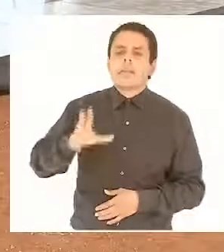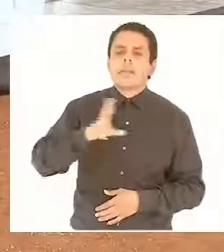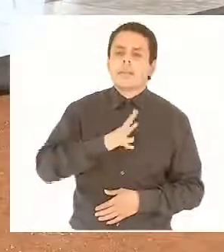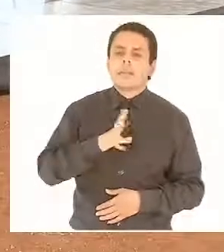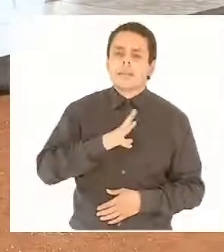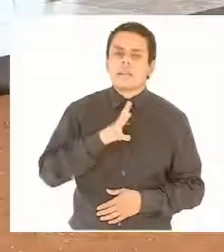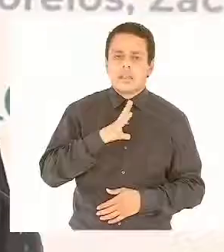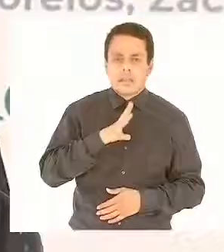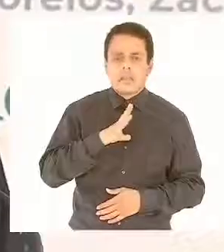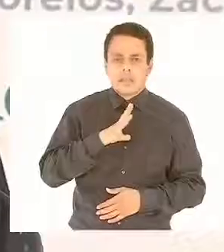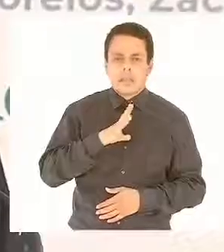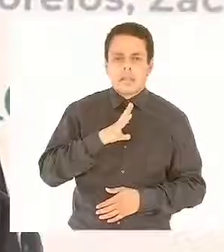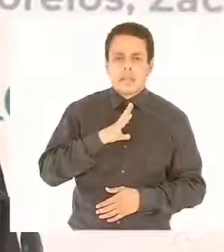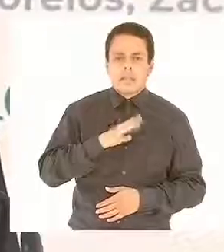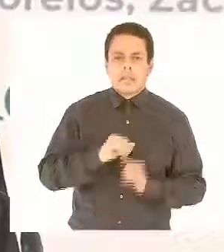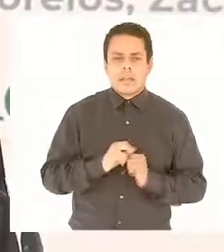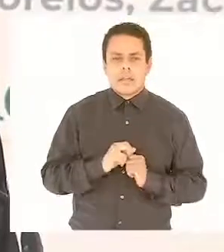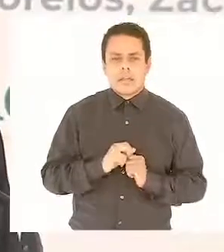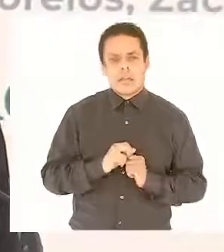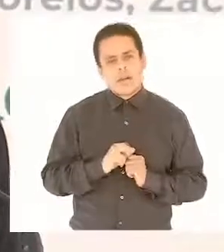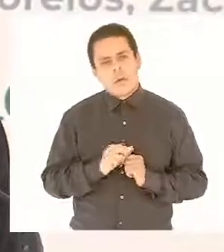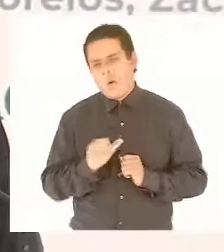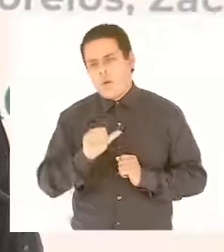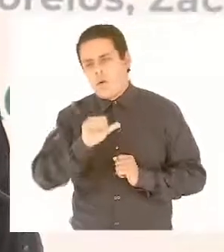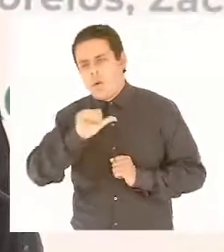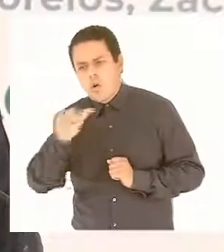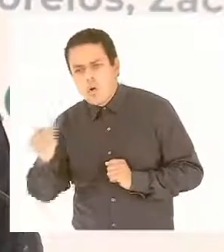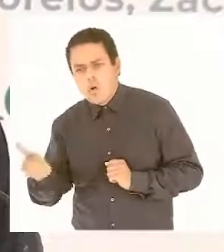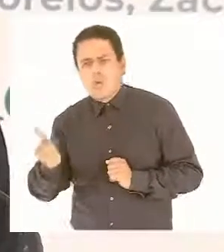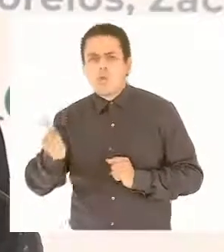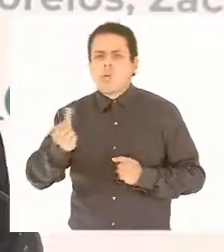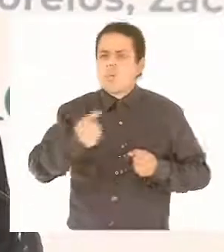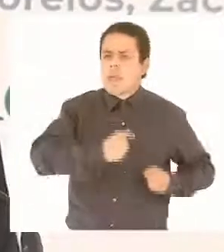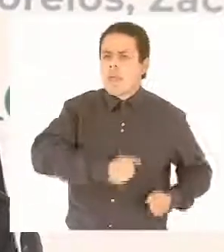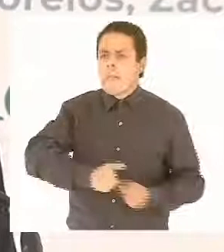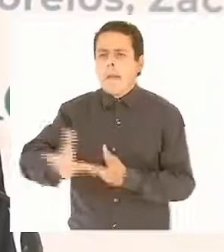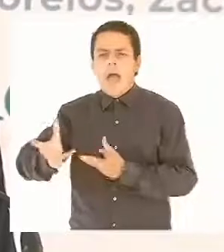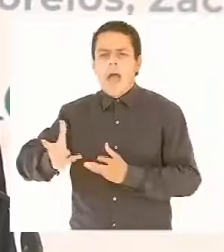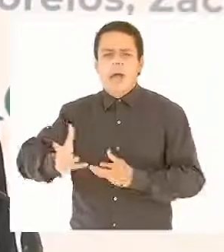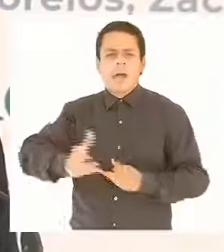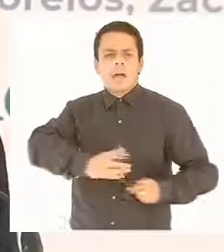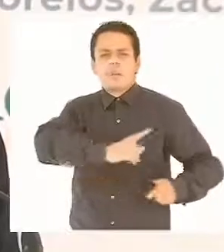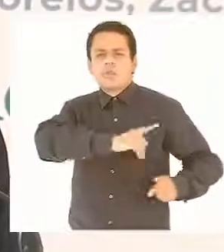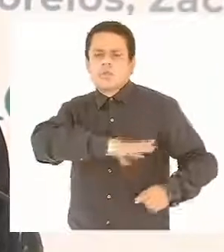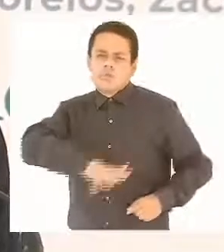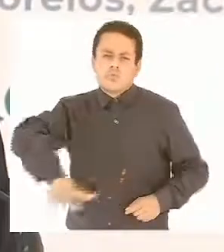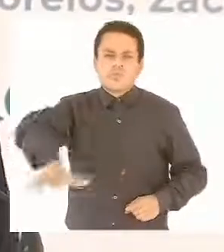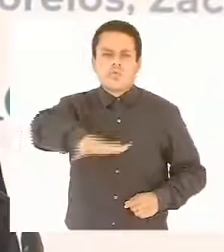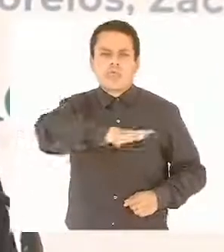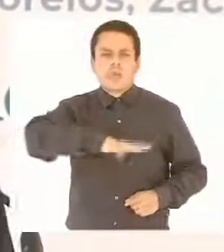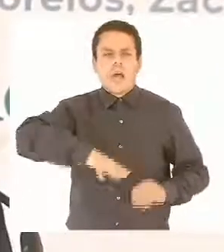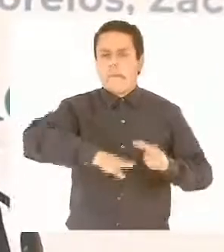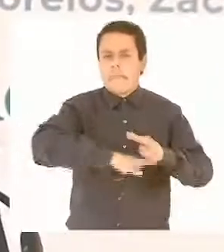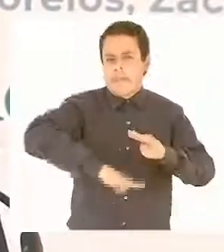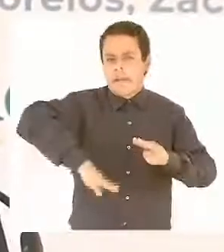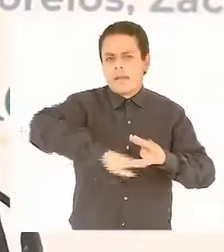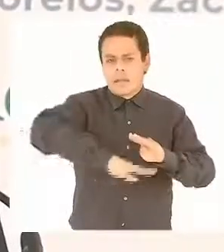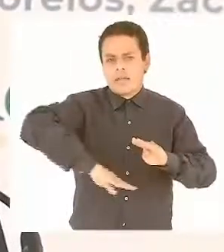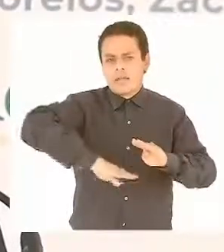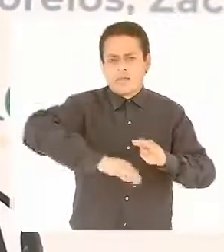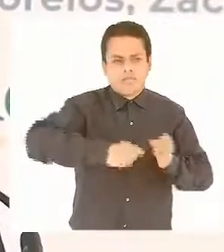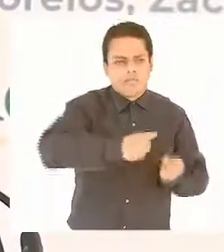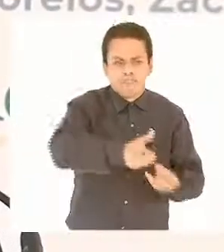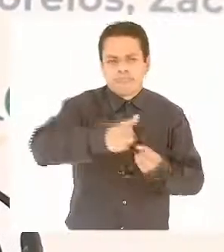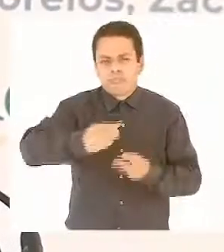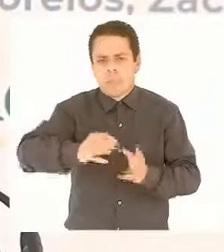existe todo el sistema de distribución de productos básicos